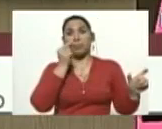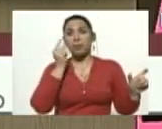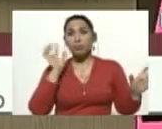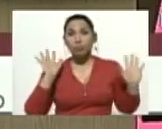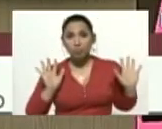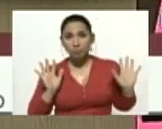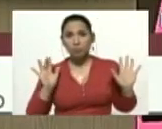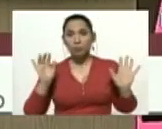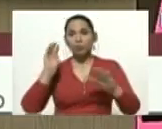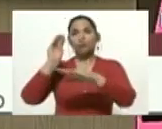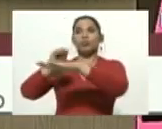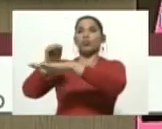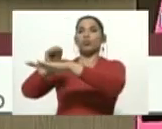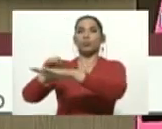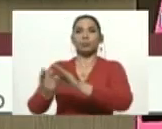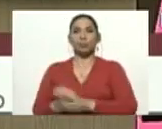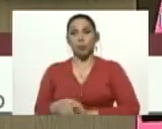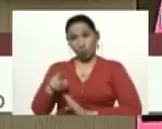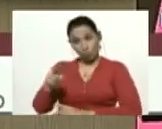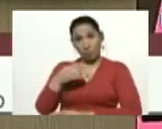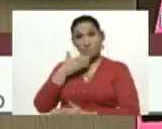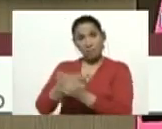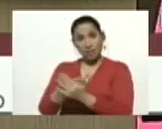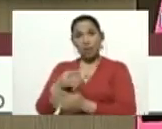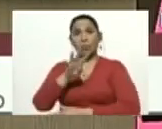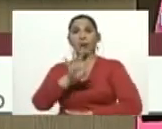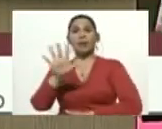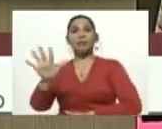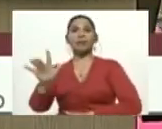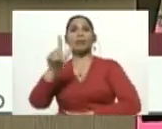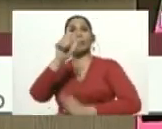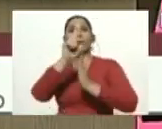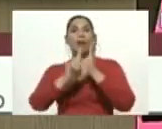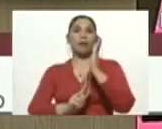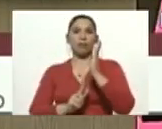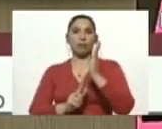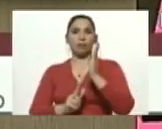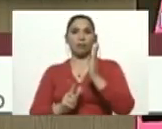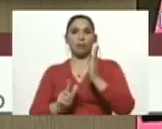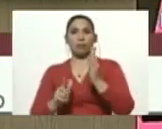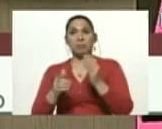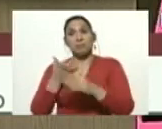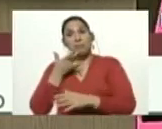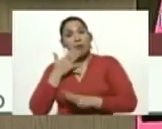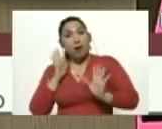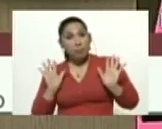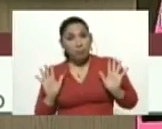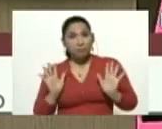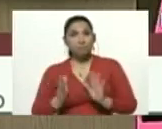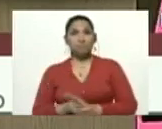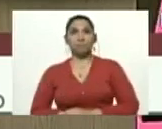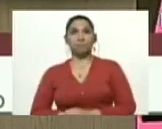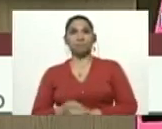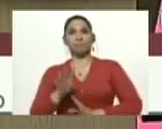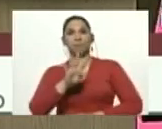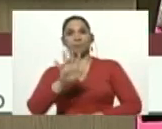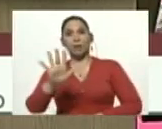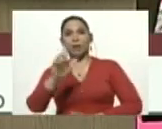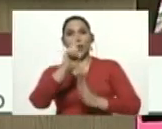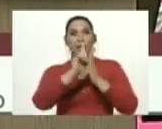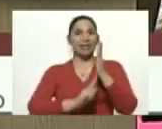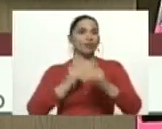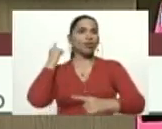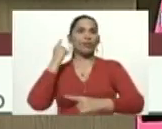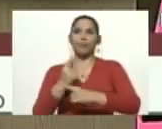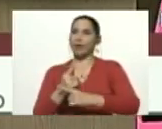venezolana, solicite. Si usted pide 45 litros, como en este caso el ejemplo que yo coloqué, 45 litros se le